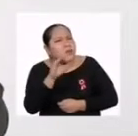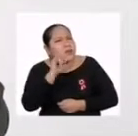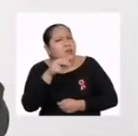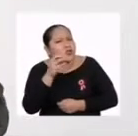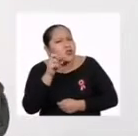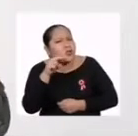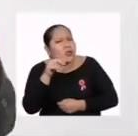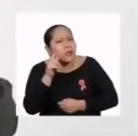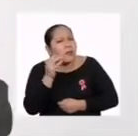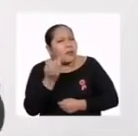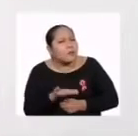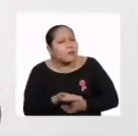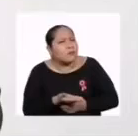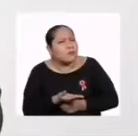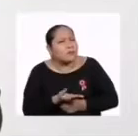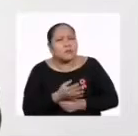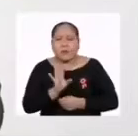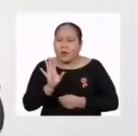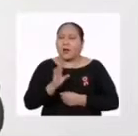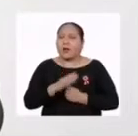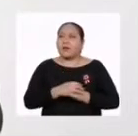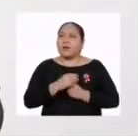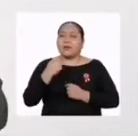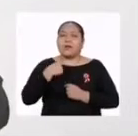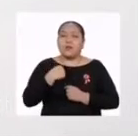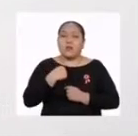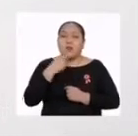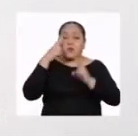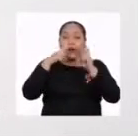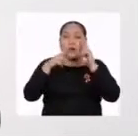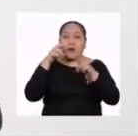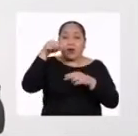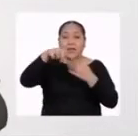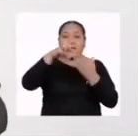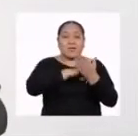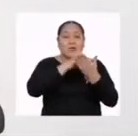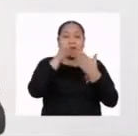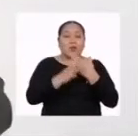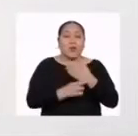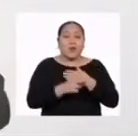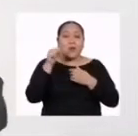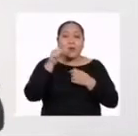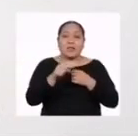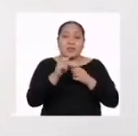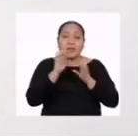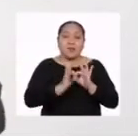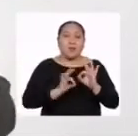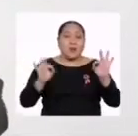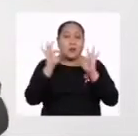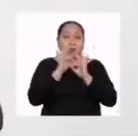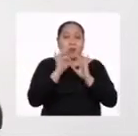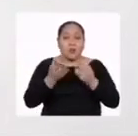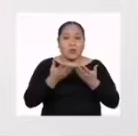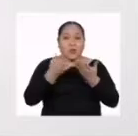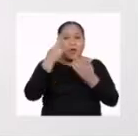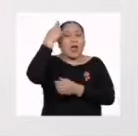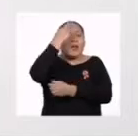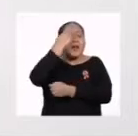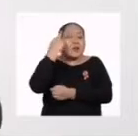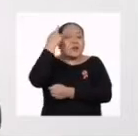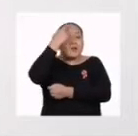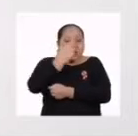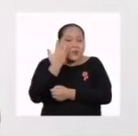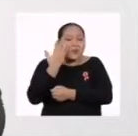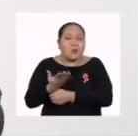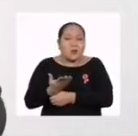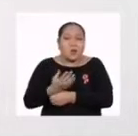Jonathan? Bueno, la verdad es que veo que este programa es una ocasión muy conveniente para reflexionar